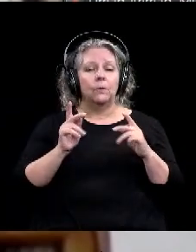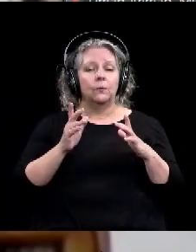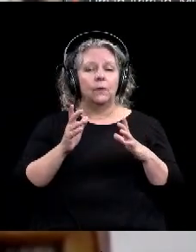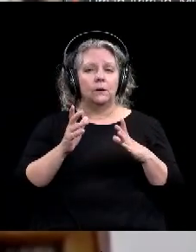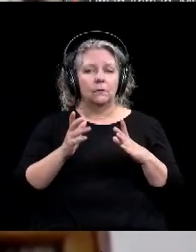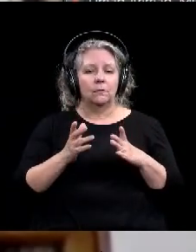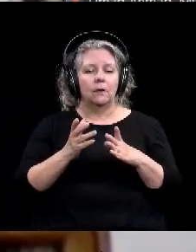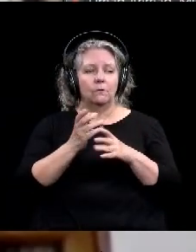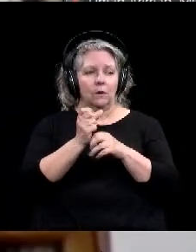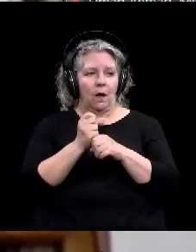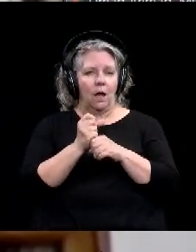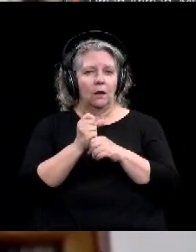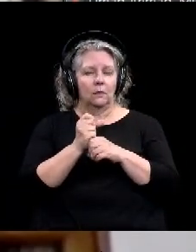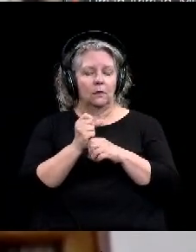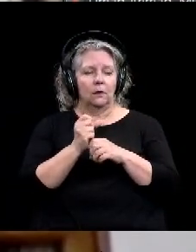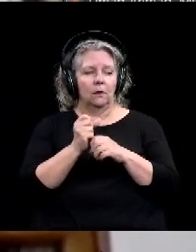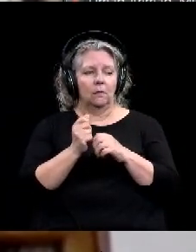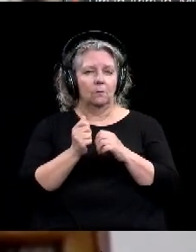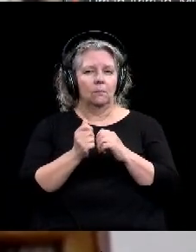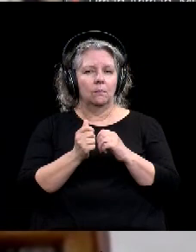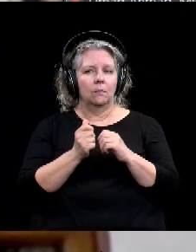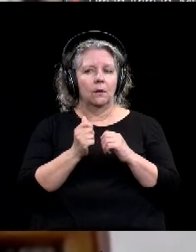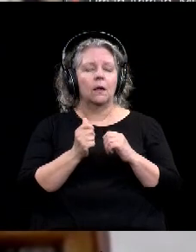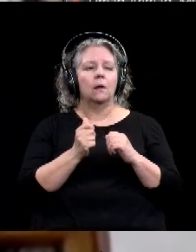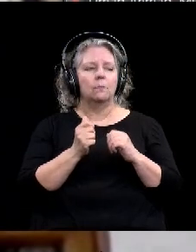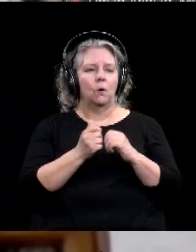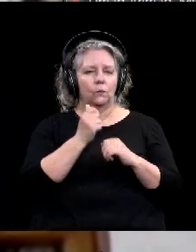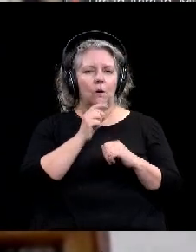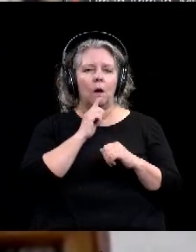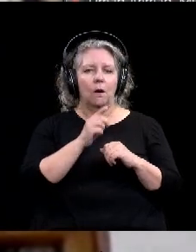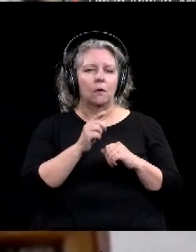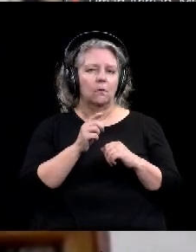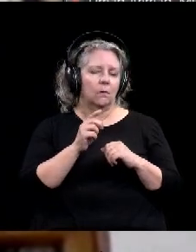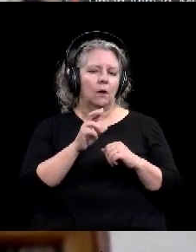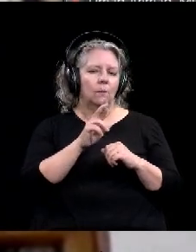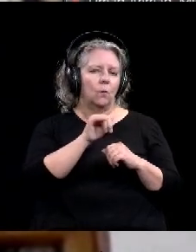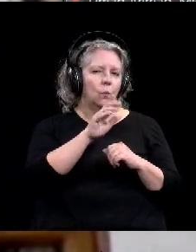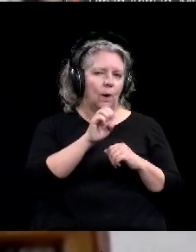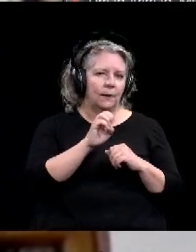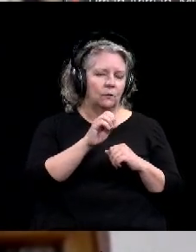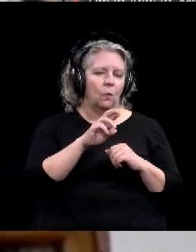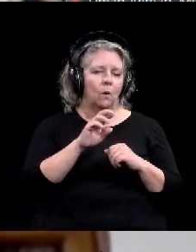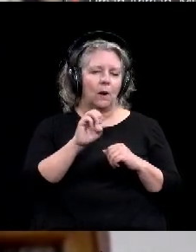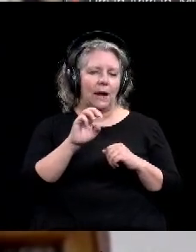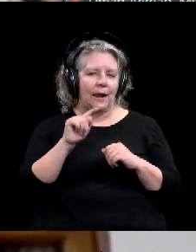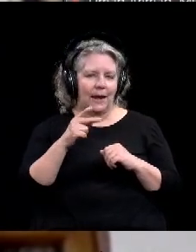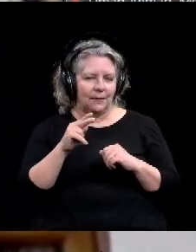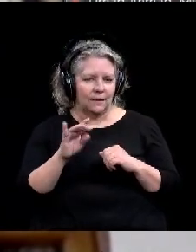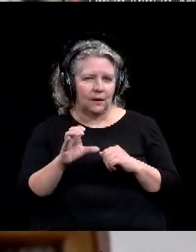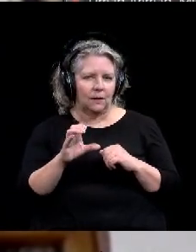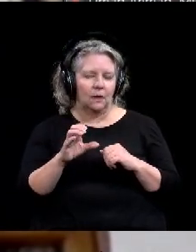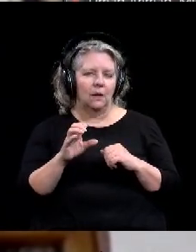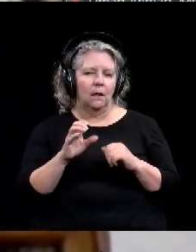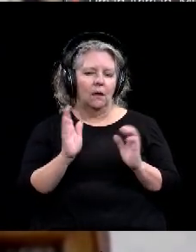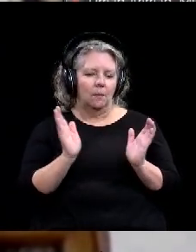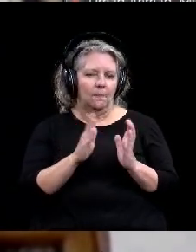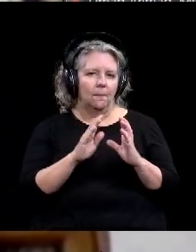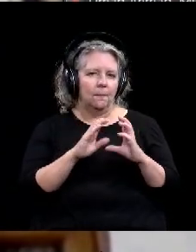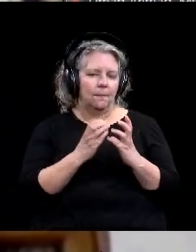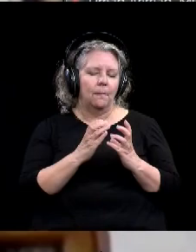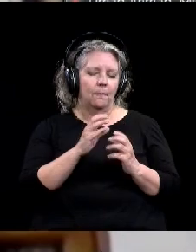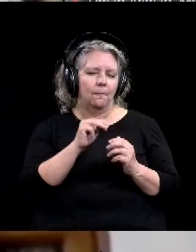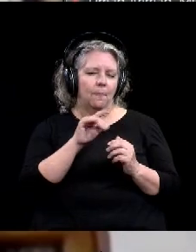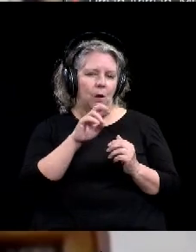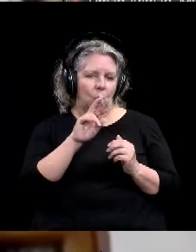minorías están actualmente estamos hablando a esas personas a esos pacientes